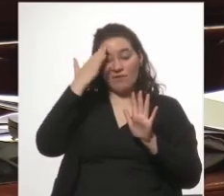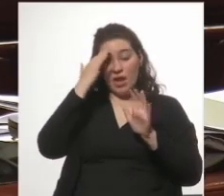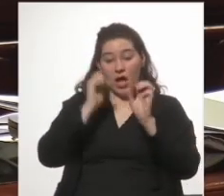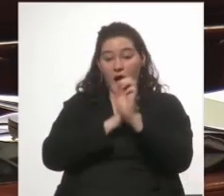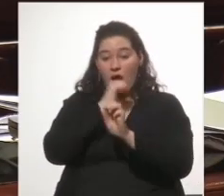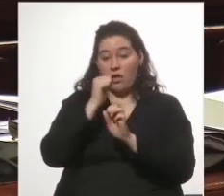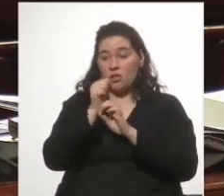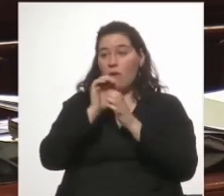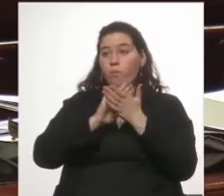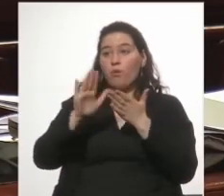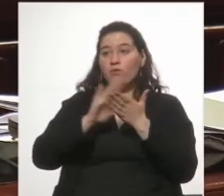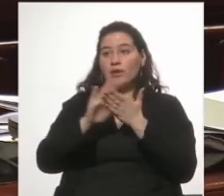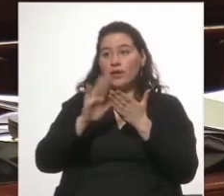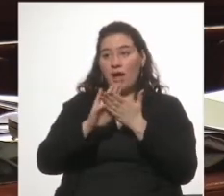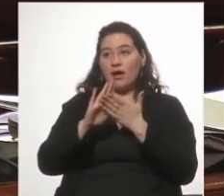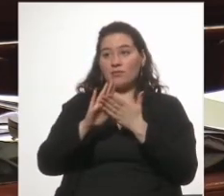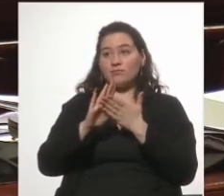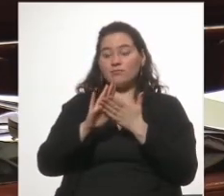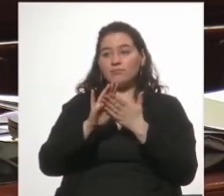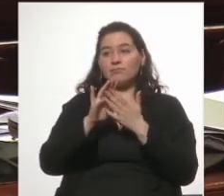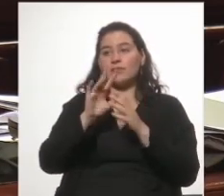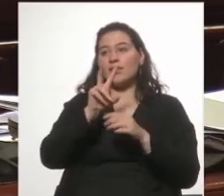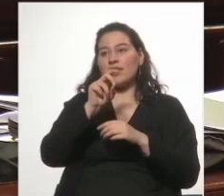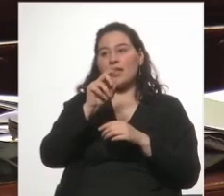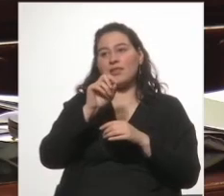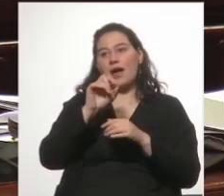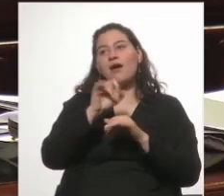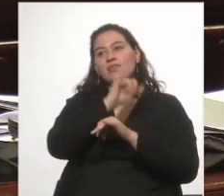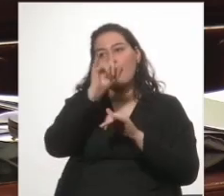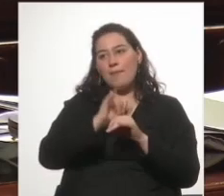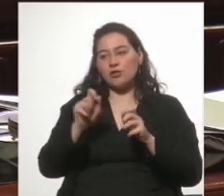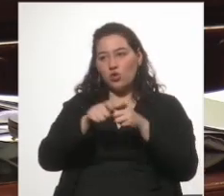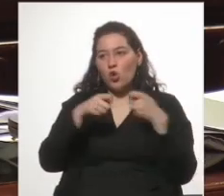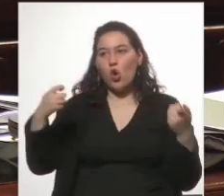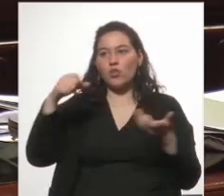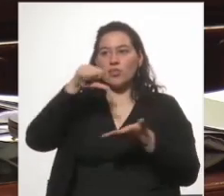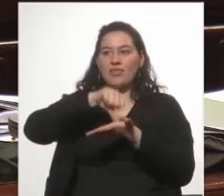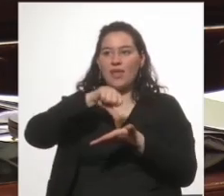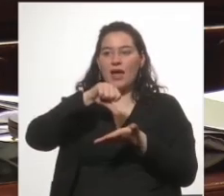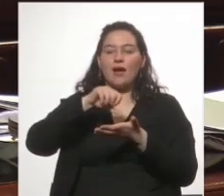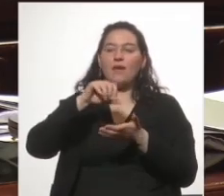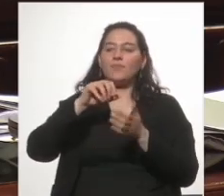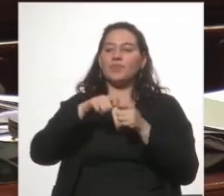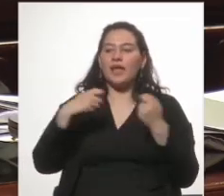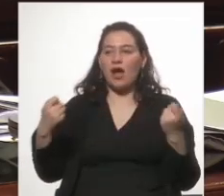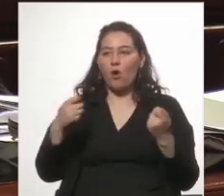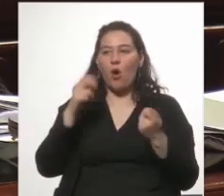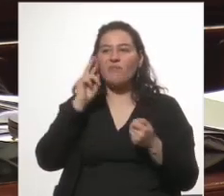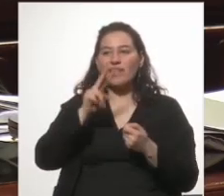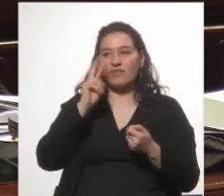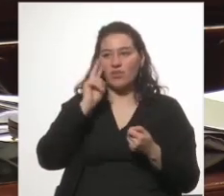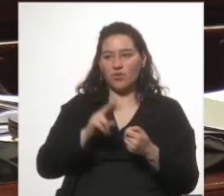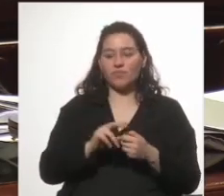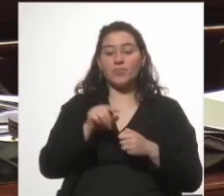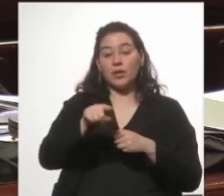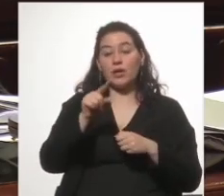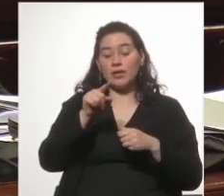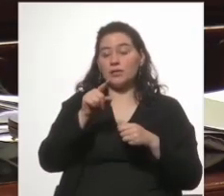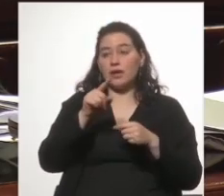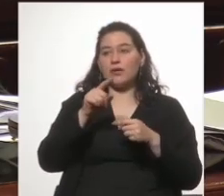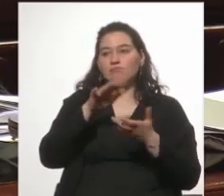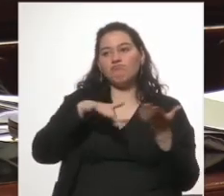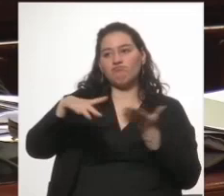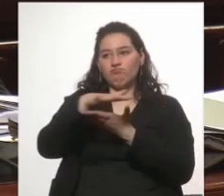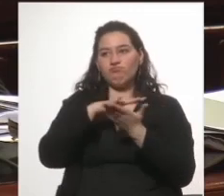conocida nota del Observador del día 30 de marzo de 2019. Concluyamos entonces respecto a esta situación que es